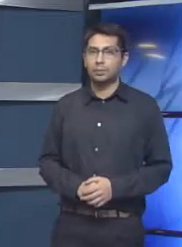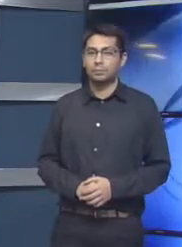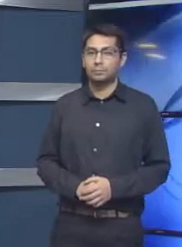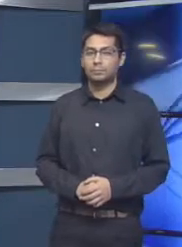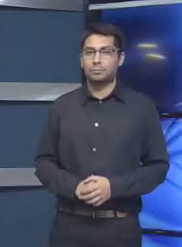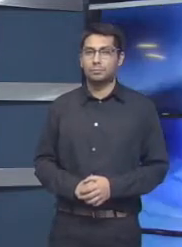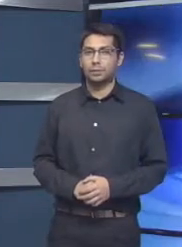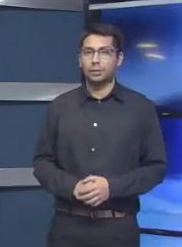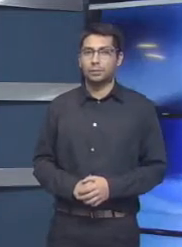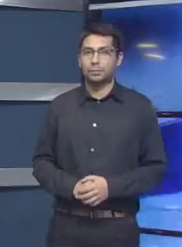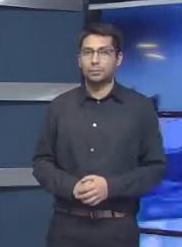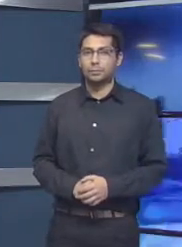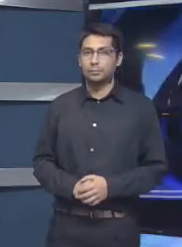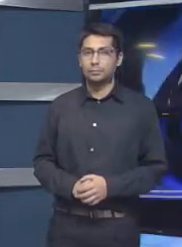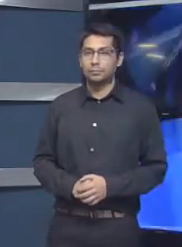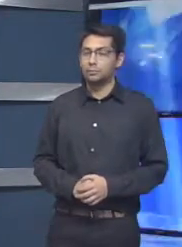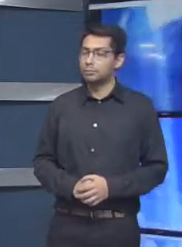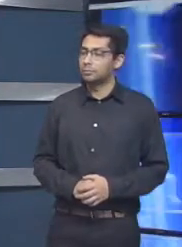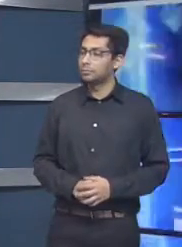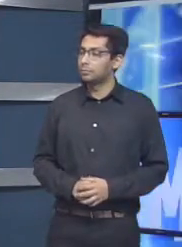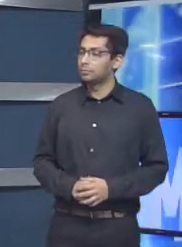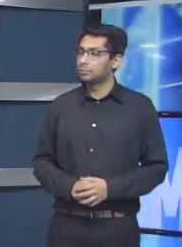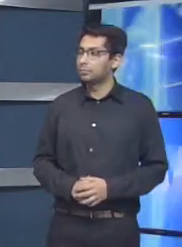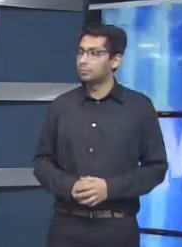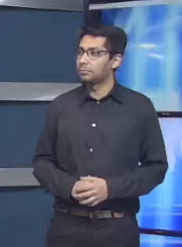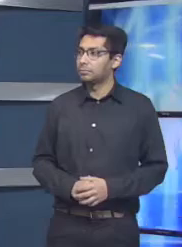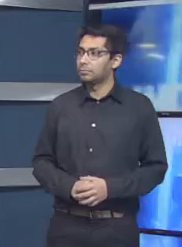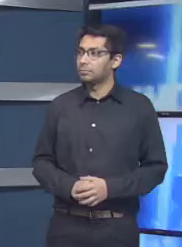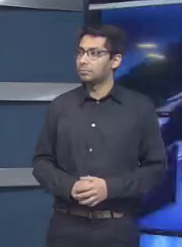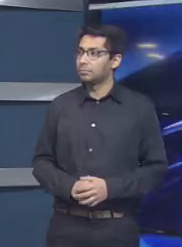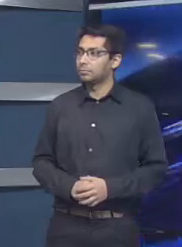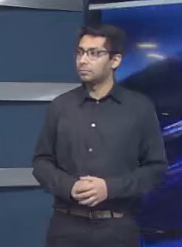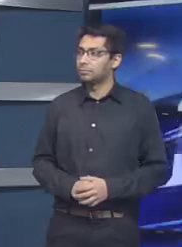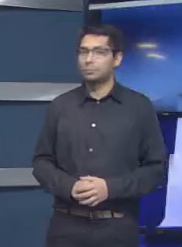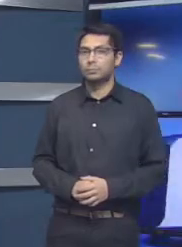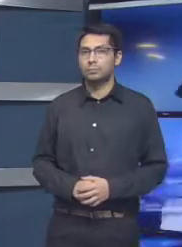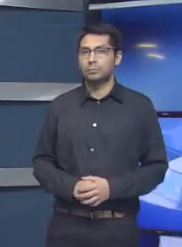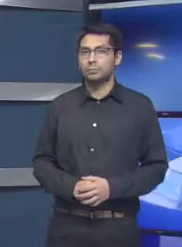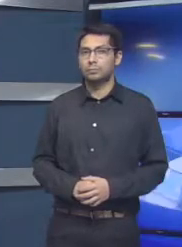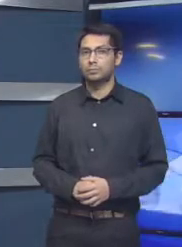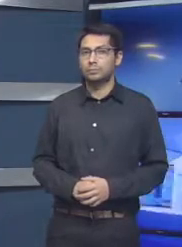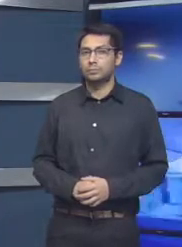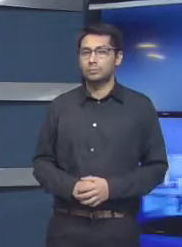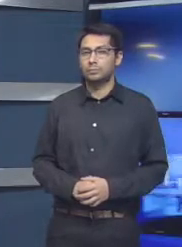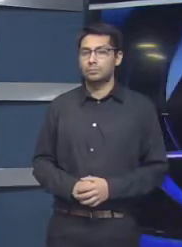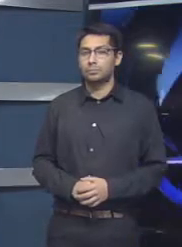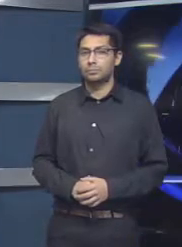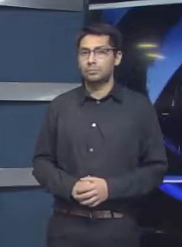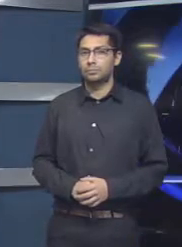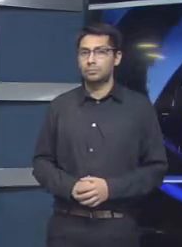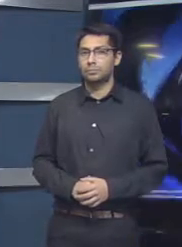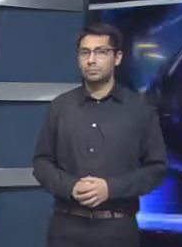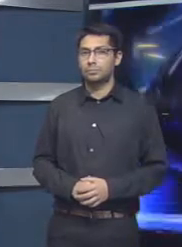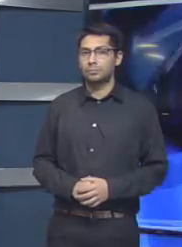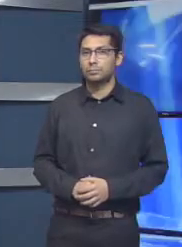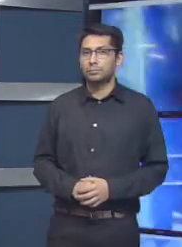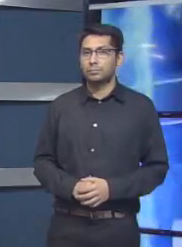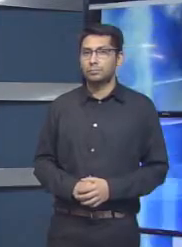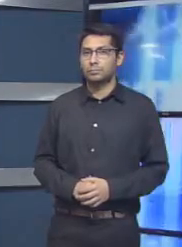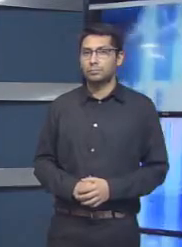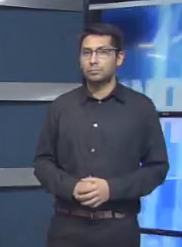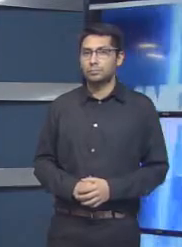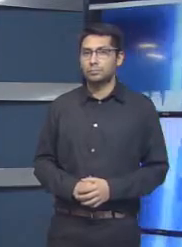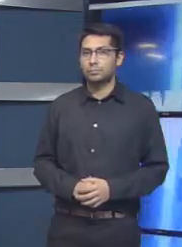Claro, totalmente. Sí. Guillermo, ¿y el porcentaje de mejora que recibe el comerciante en cuanto a porcentaje